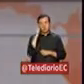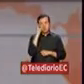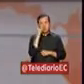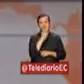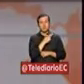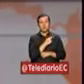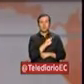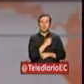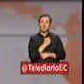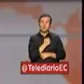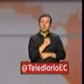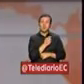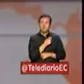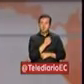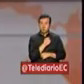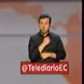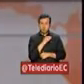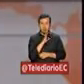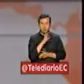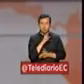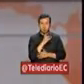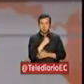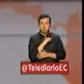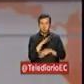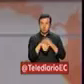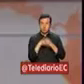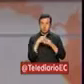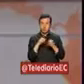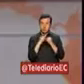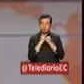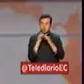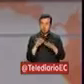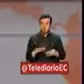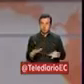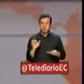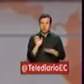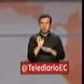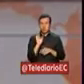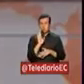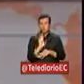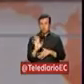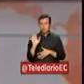les pertenece y la universidad no les pertenece, pertenece a toda la sociedad ecuatoriana, y